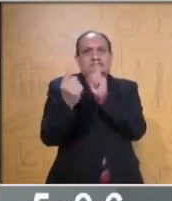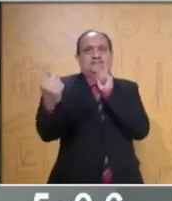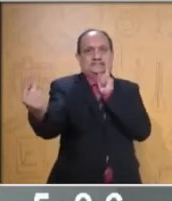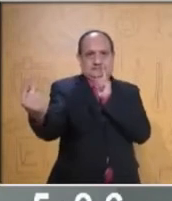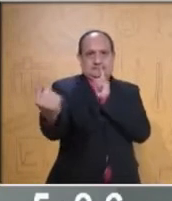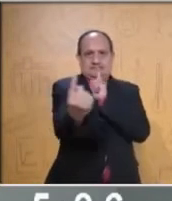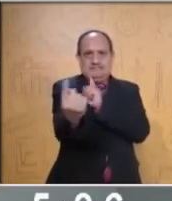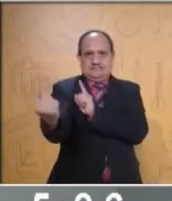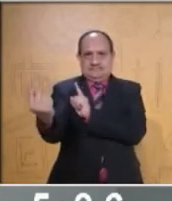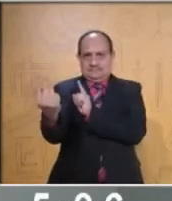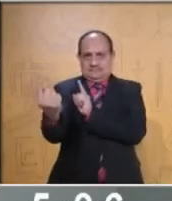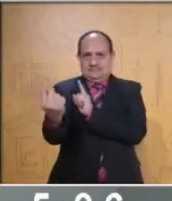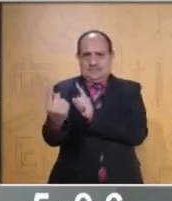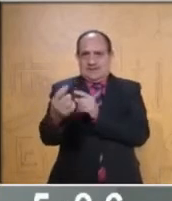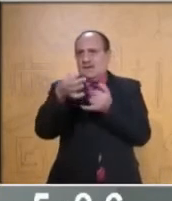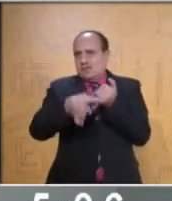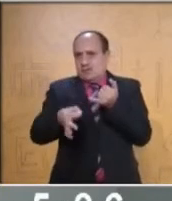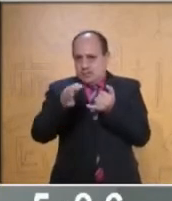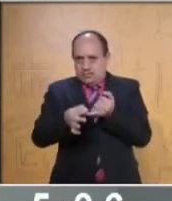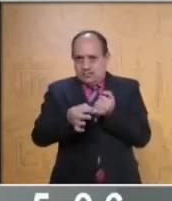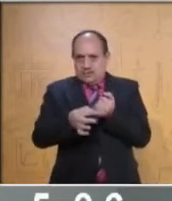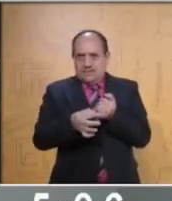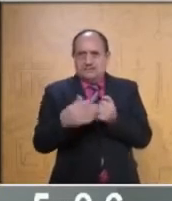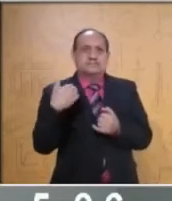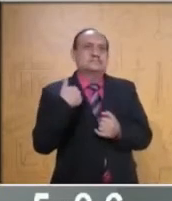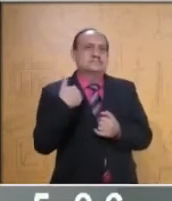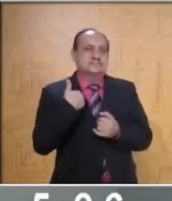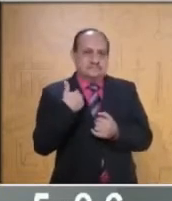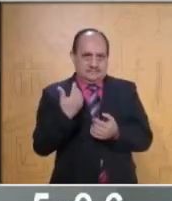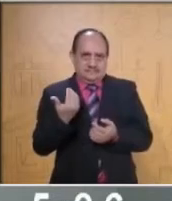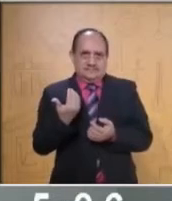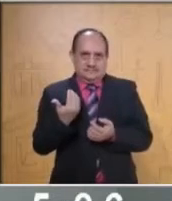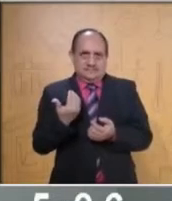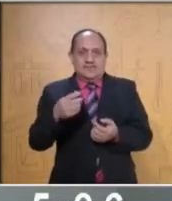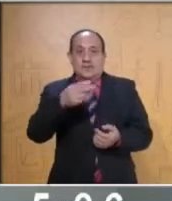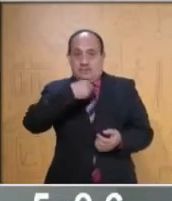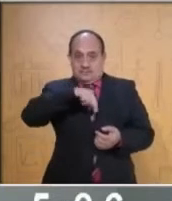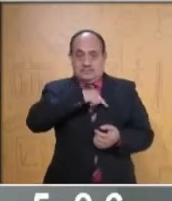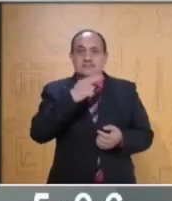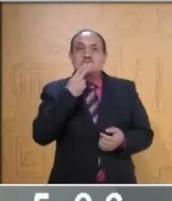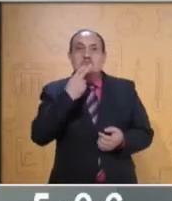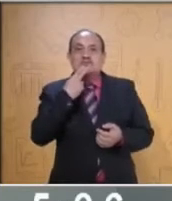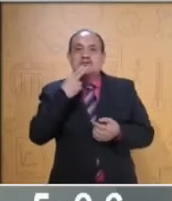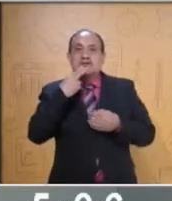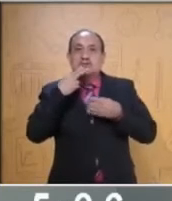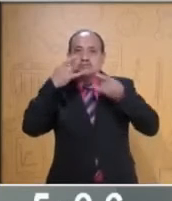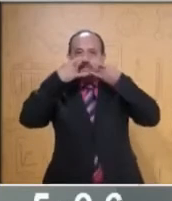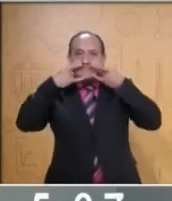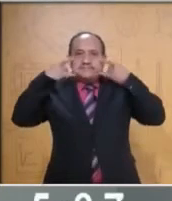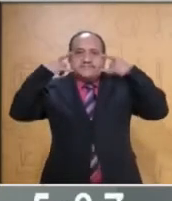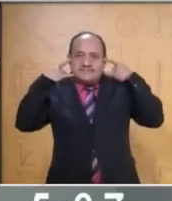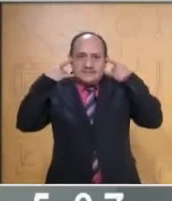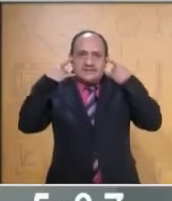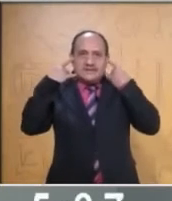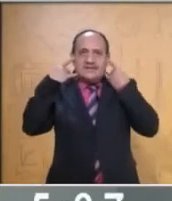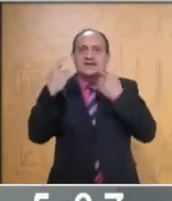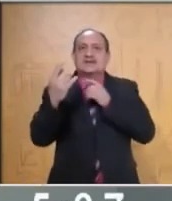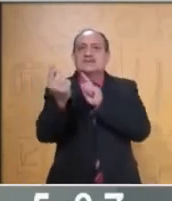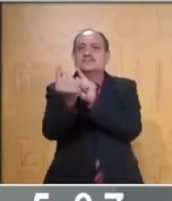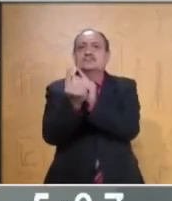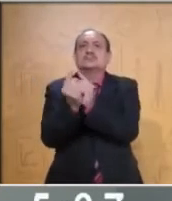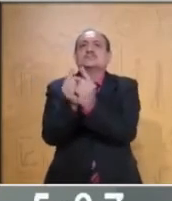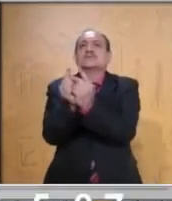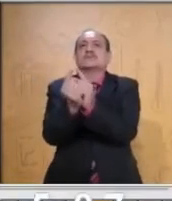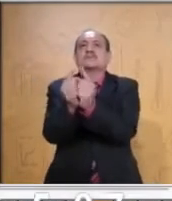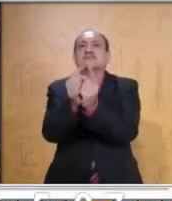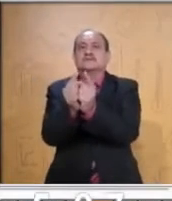distancia y la última medida que nos dieron como indicación, que nosotros usáramos cubrebocas cuando estuviéramos cerca de una